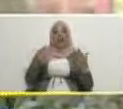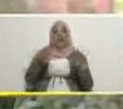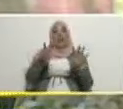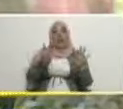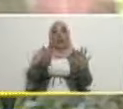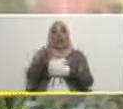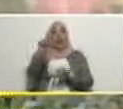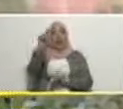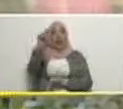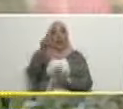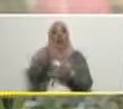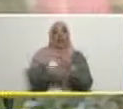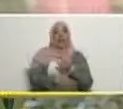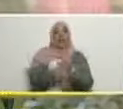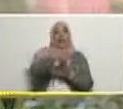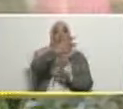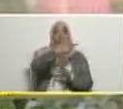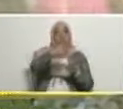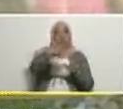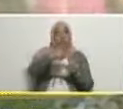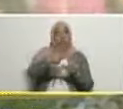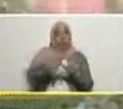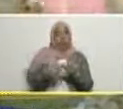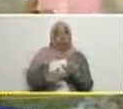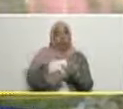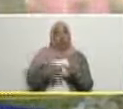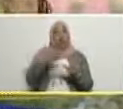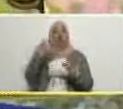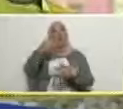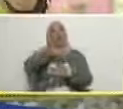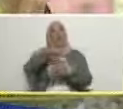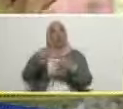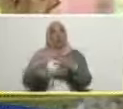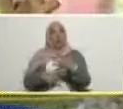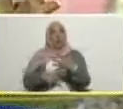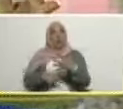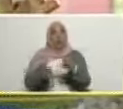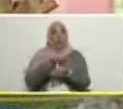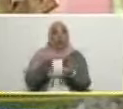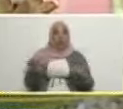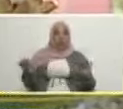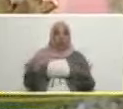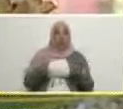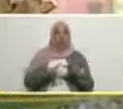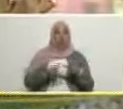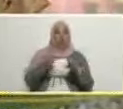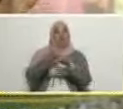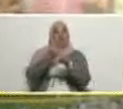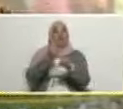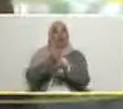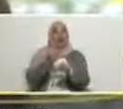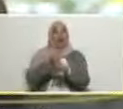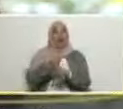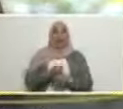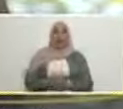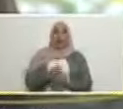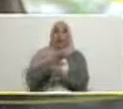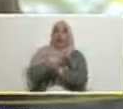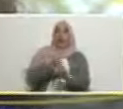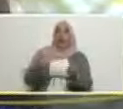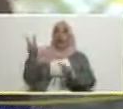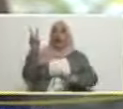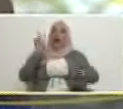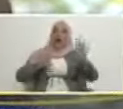vértices de la misión Venezuela Joven. Correcto. Cada vértice va a tener educación, trabajo,